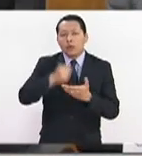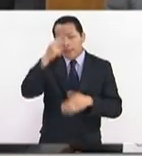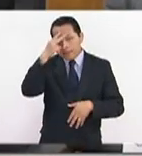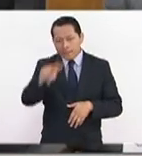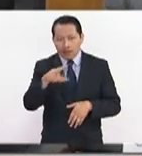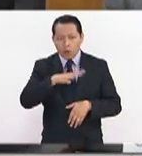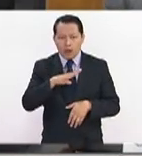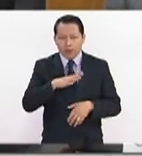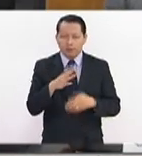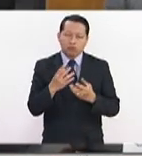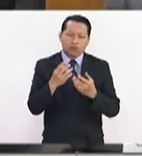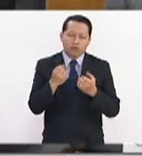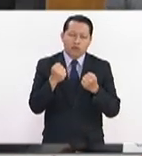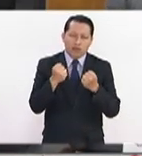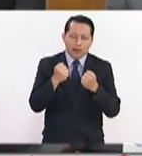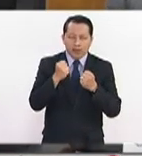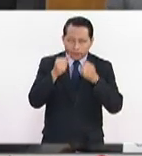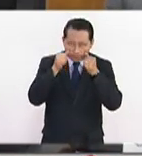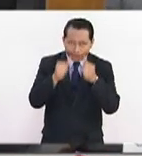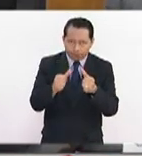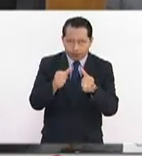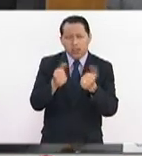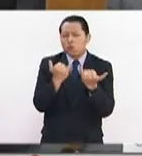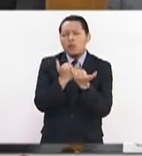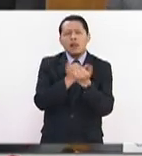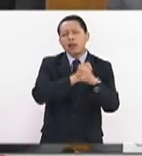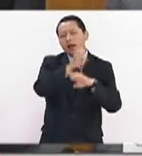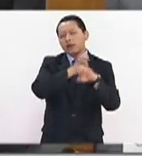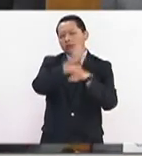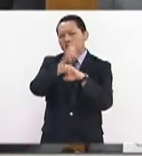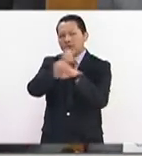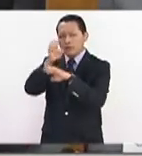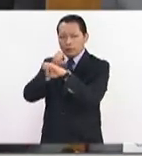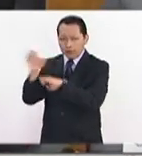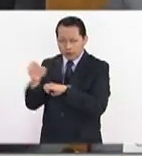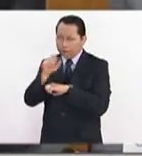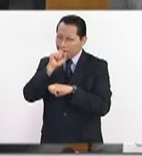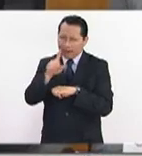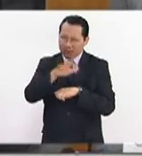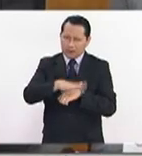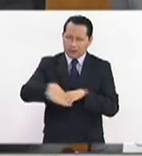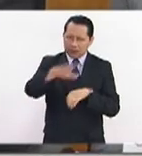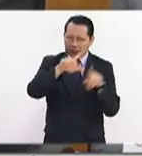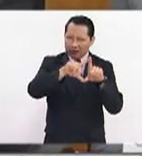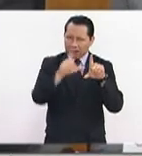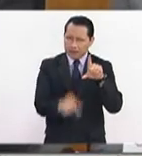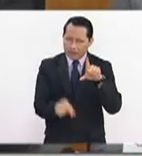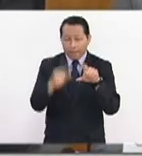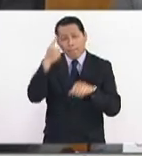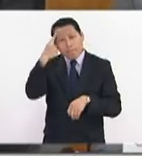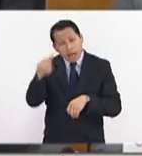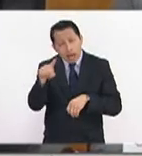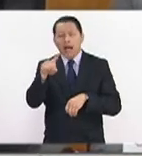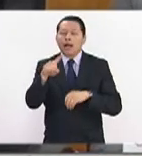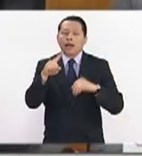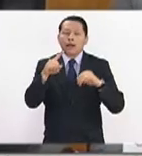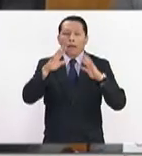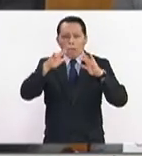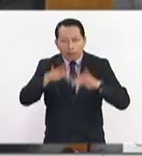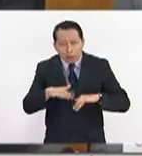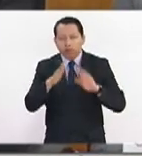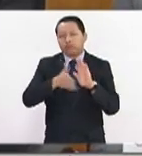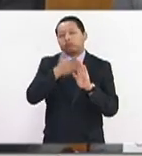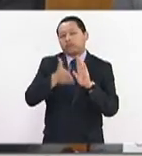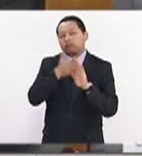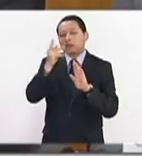tenido el mismo tratamiento que las demás entidades de la República en materia de la reconstrucción. Nosotros